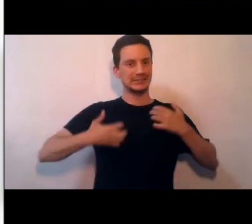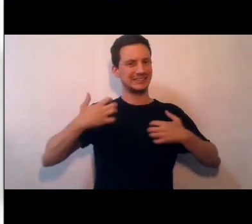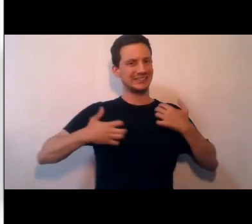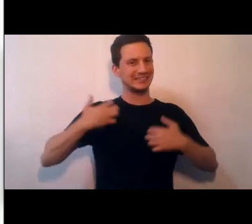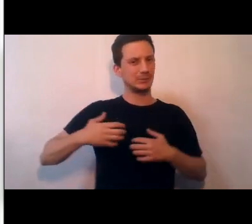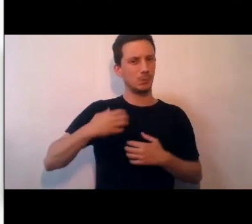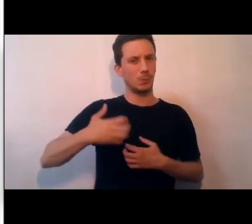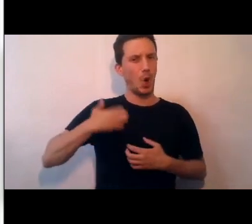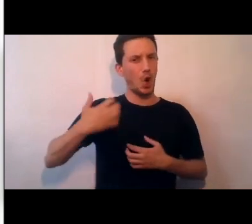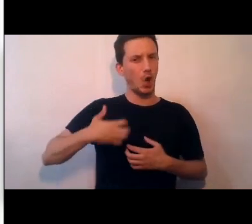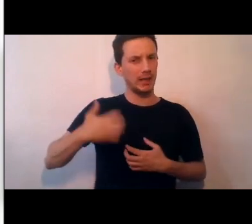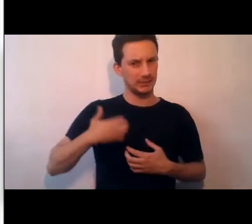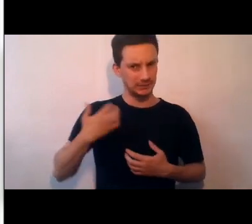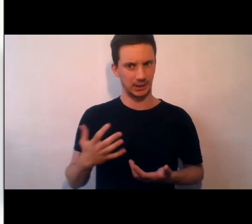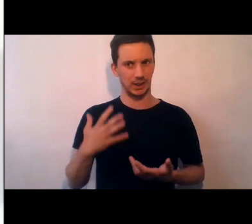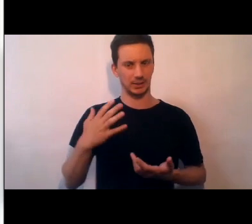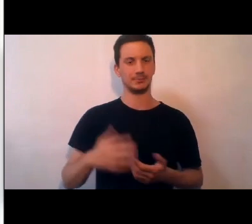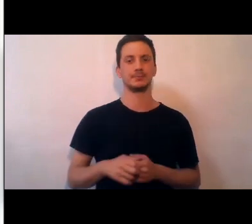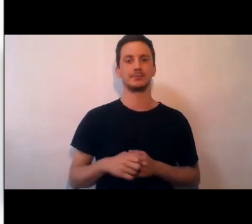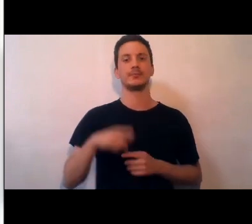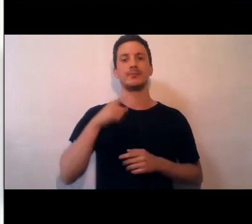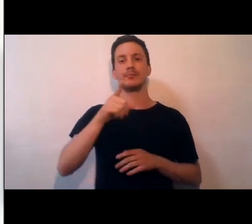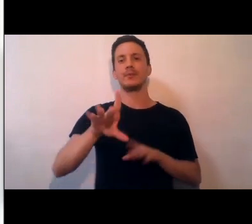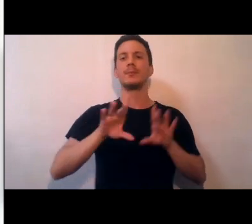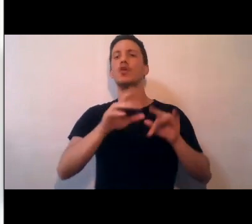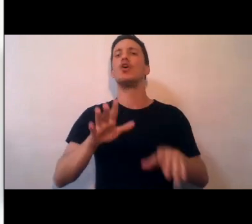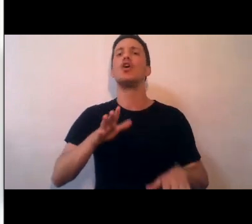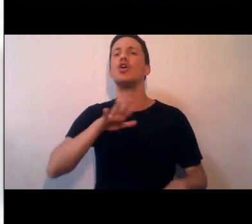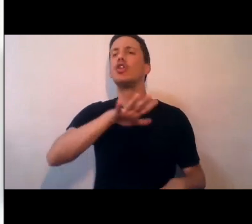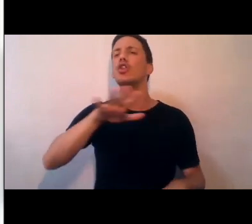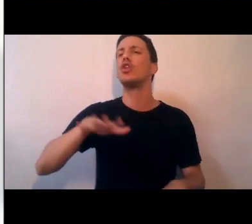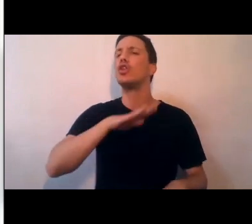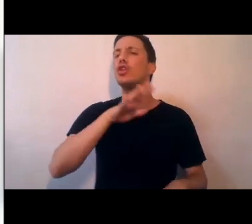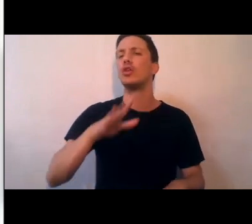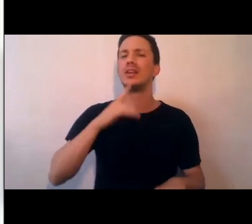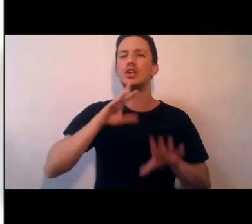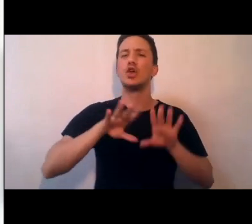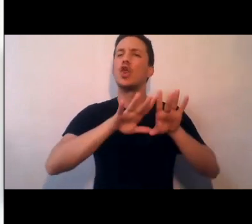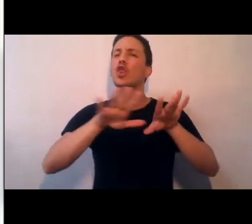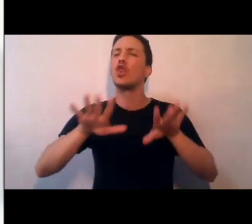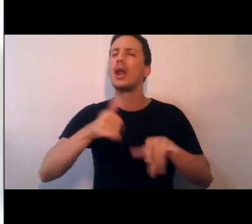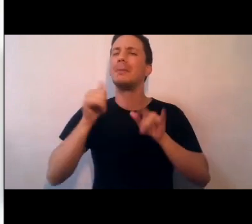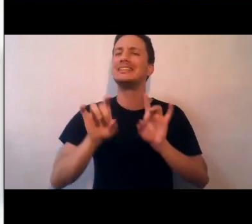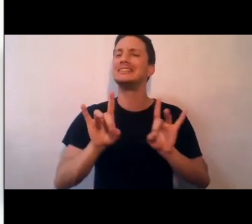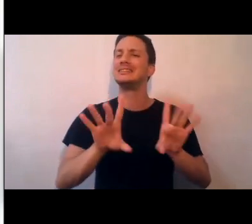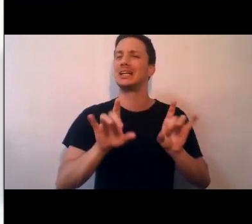complicado. Como hemos dicho, pues estos los pondremos en áreas de zonas sensibles cuando quieras